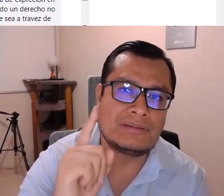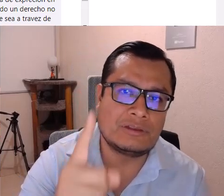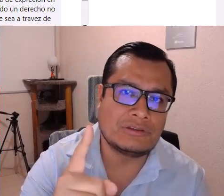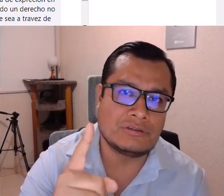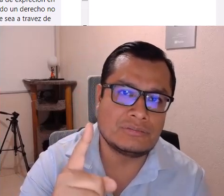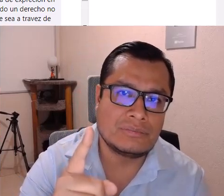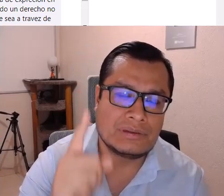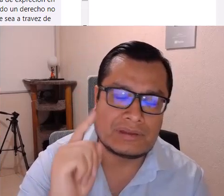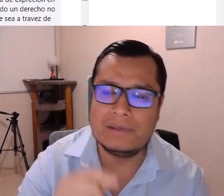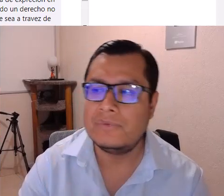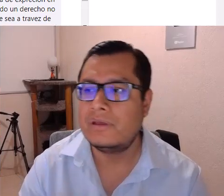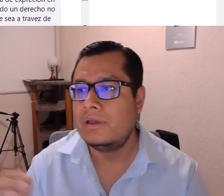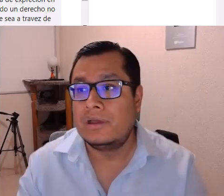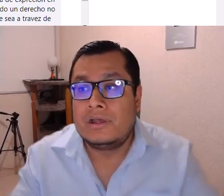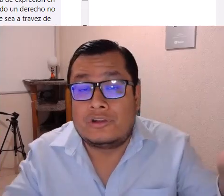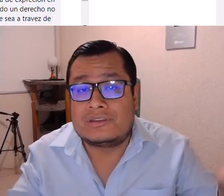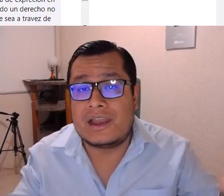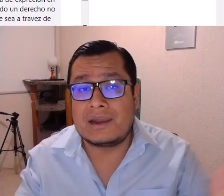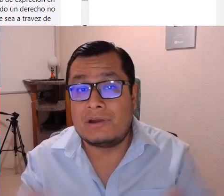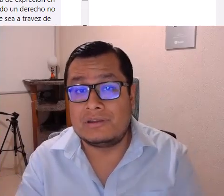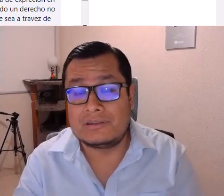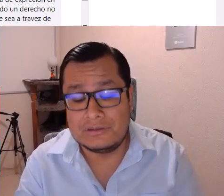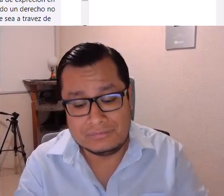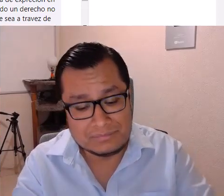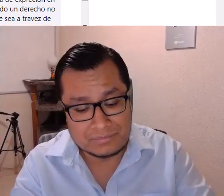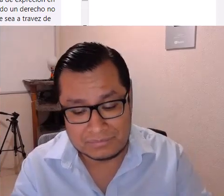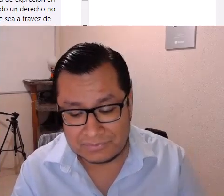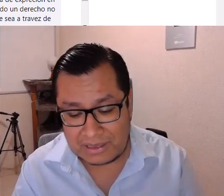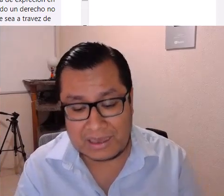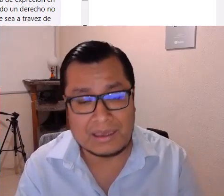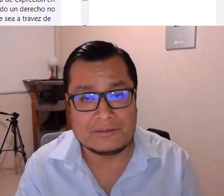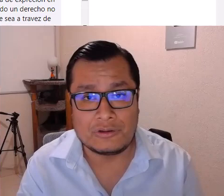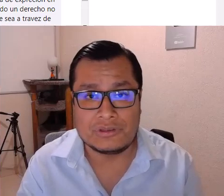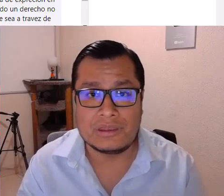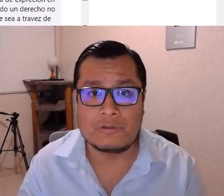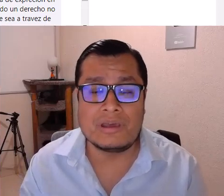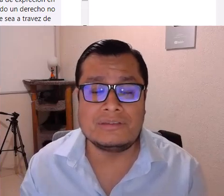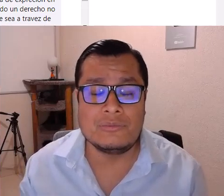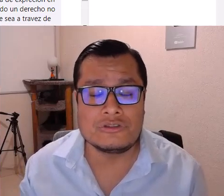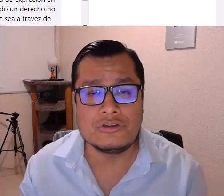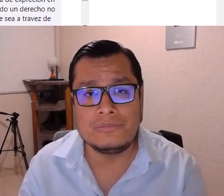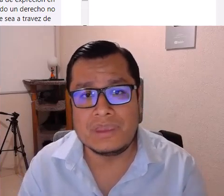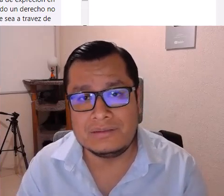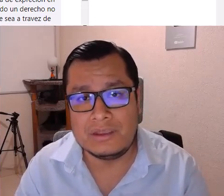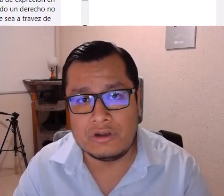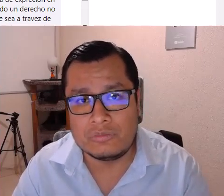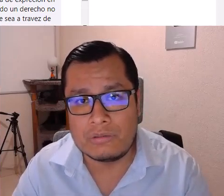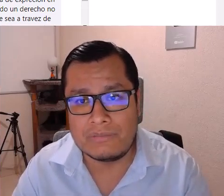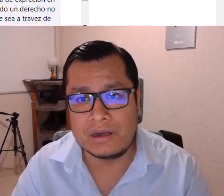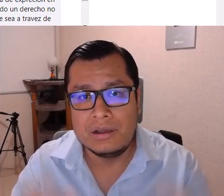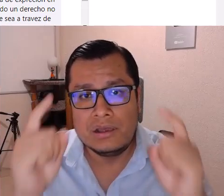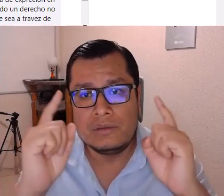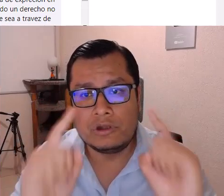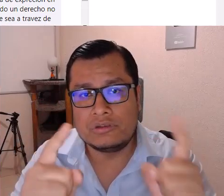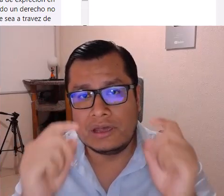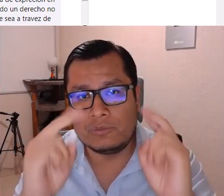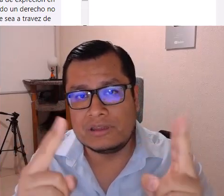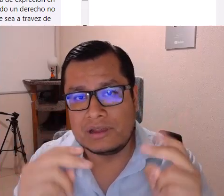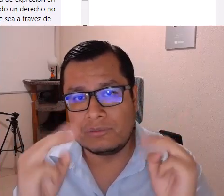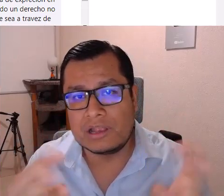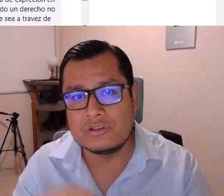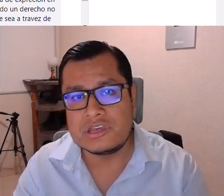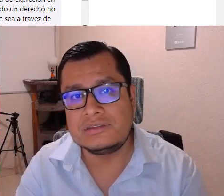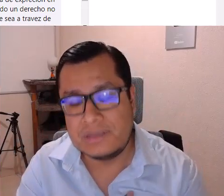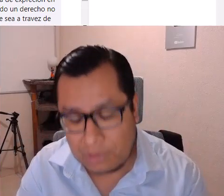se resuelva esa situación sale Dónde está la re aplicación sigue escondida cuídense mucho y si no los vuelvo a ver Buenos días